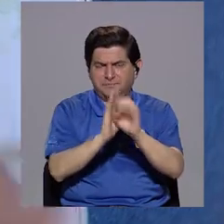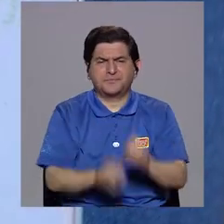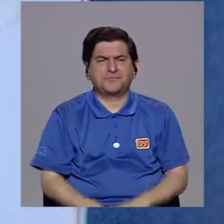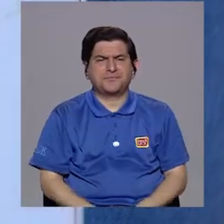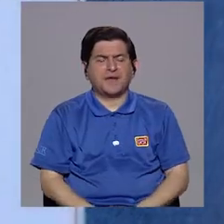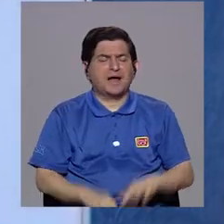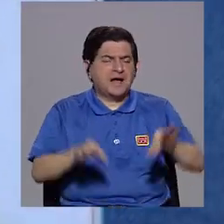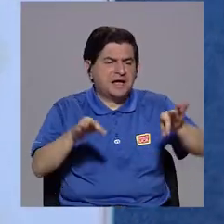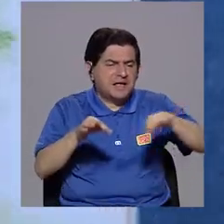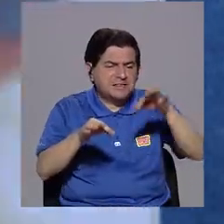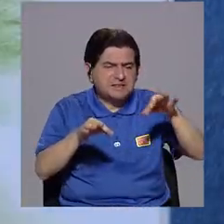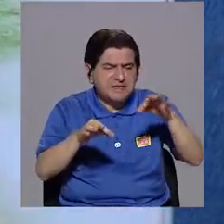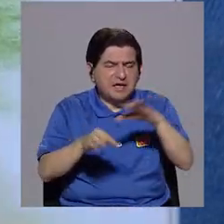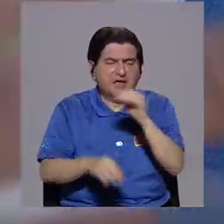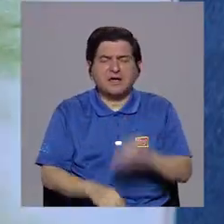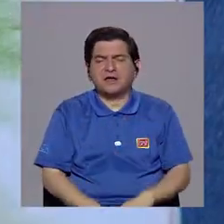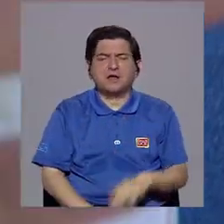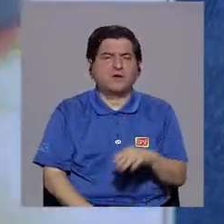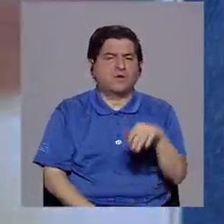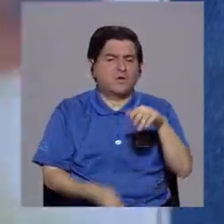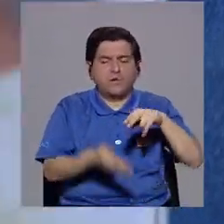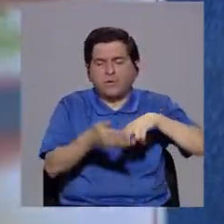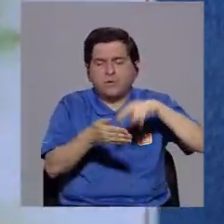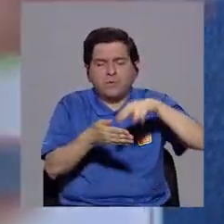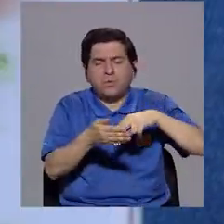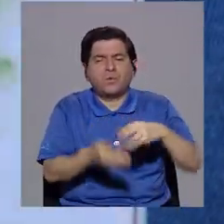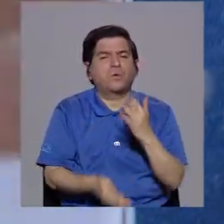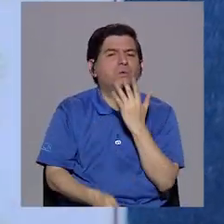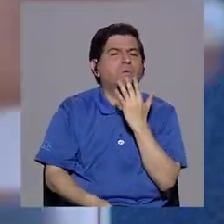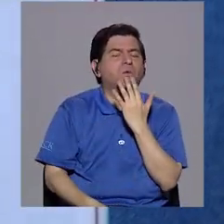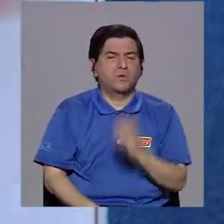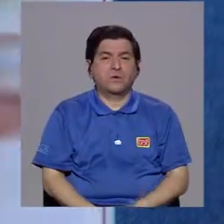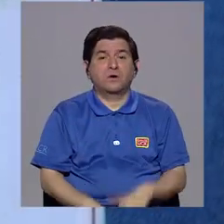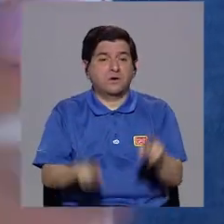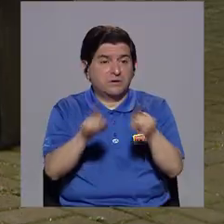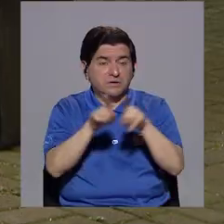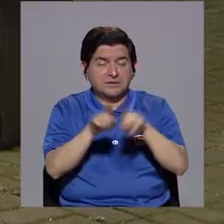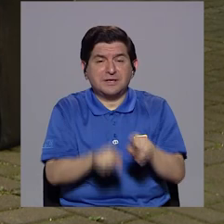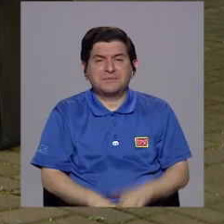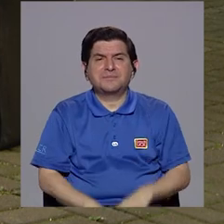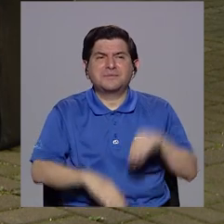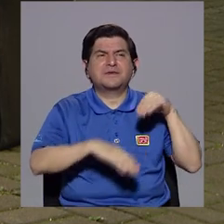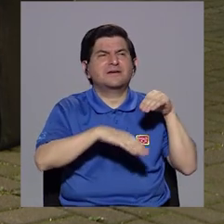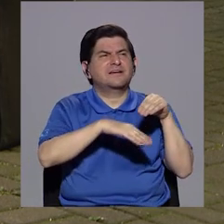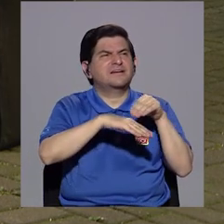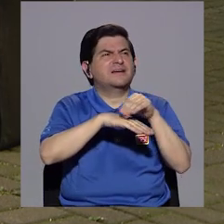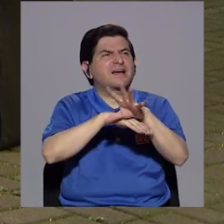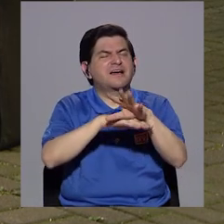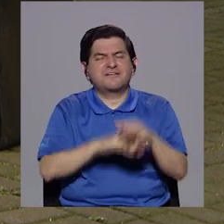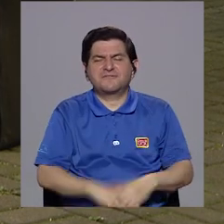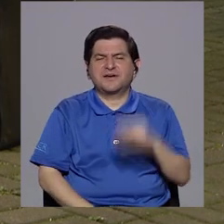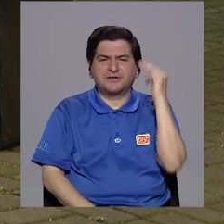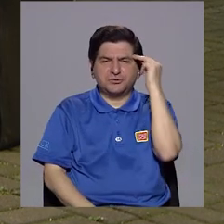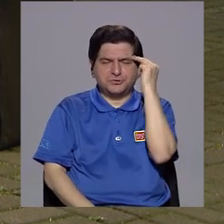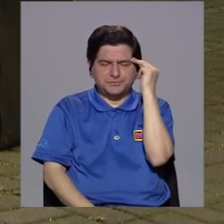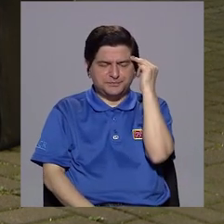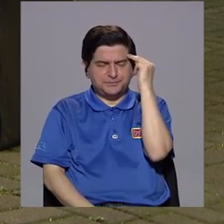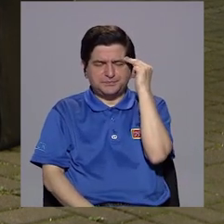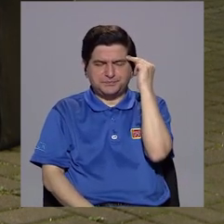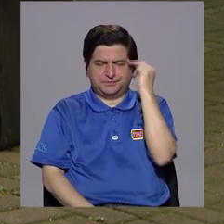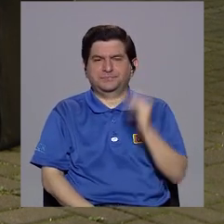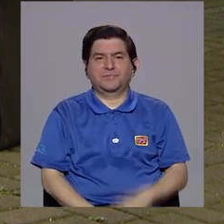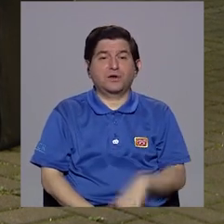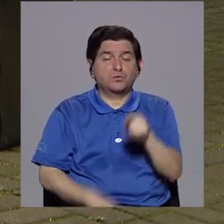de quizás de tejer o todo esto de colorear, ¿verdad? Eso también tiene como un efecto un poco